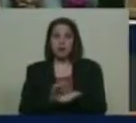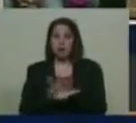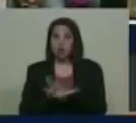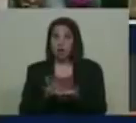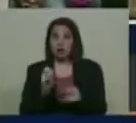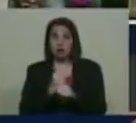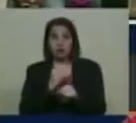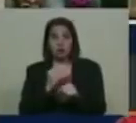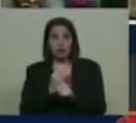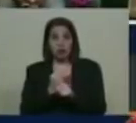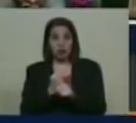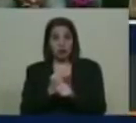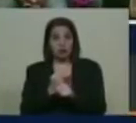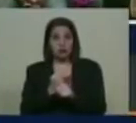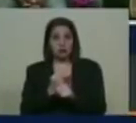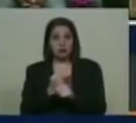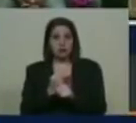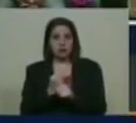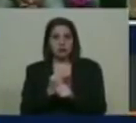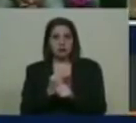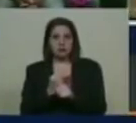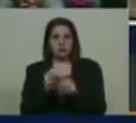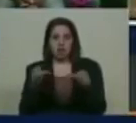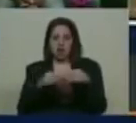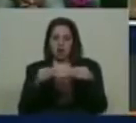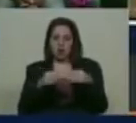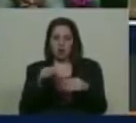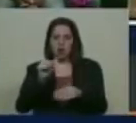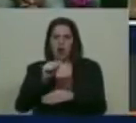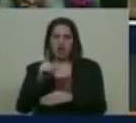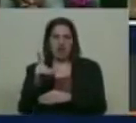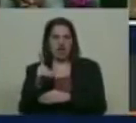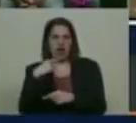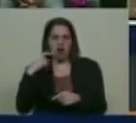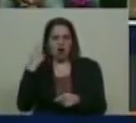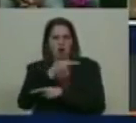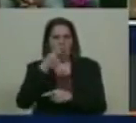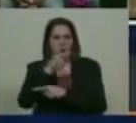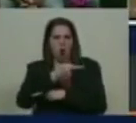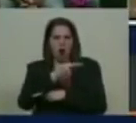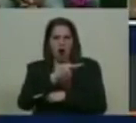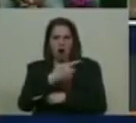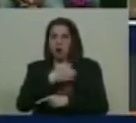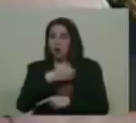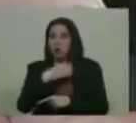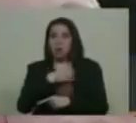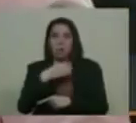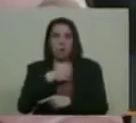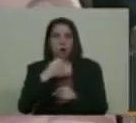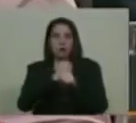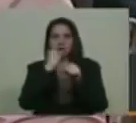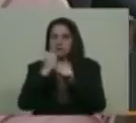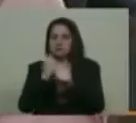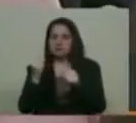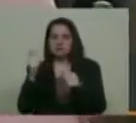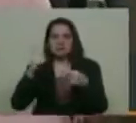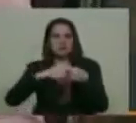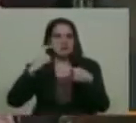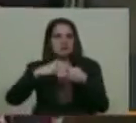trabajo y el Partido Acción Democrática emitió una orden para que no pudiera conseguir trabajo en ningún lugar.